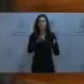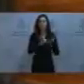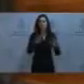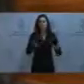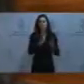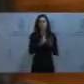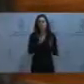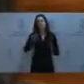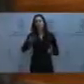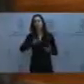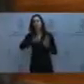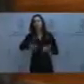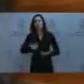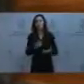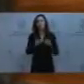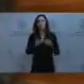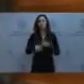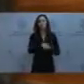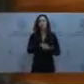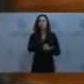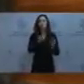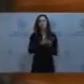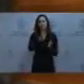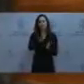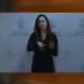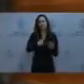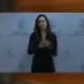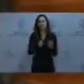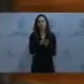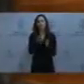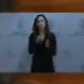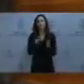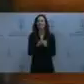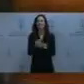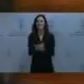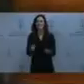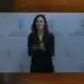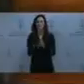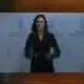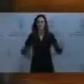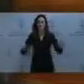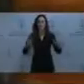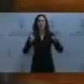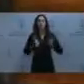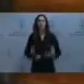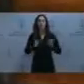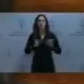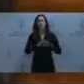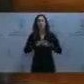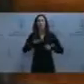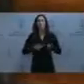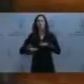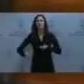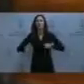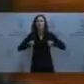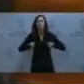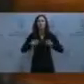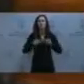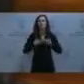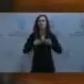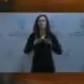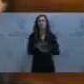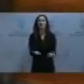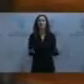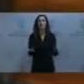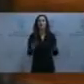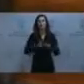último programa también de Espacios Industriales 2013-2016. Un aspecto fundamental de esa política de promoción del suelo industrial era disponer